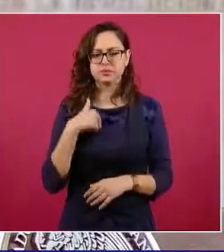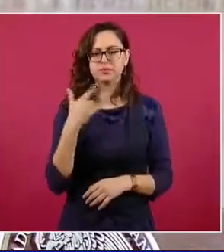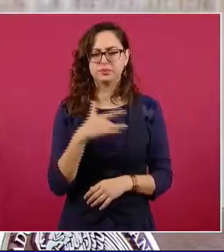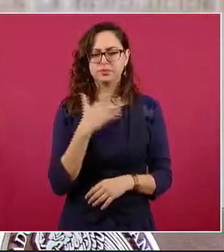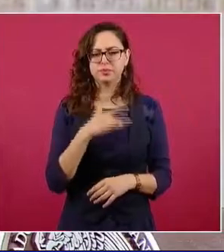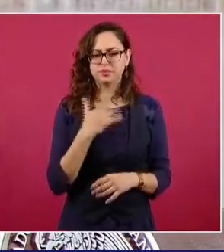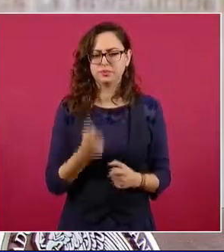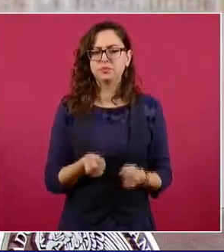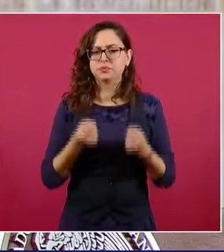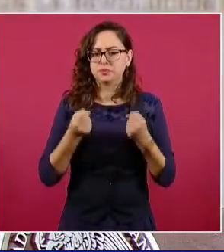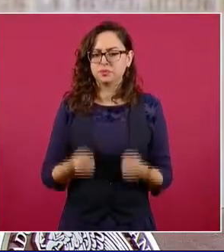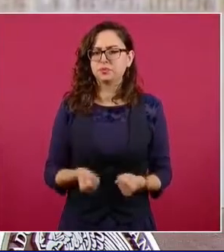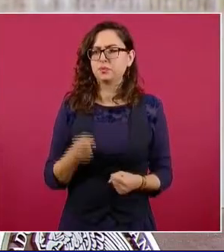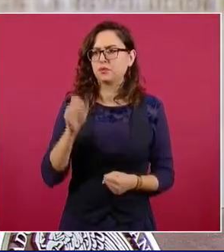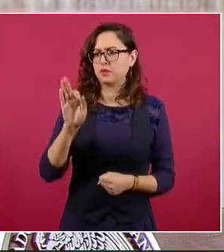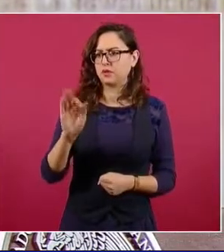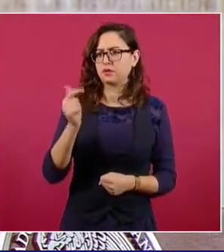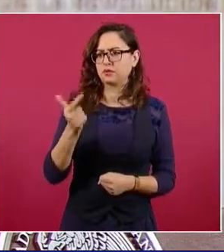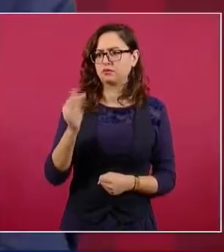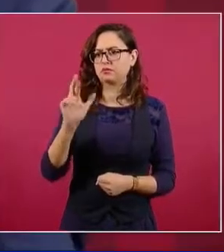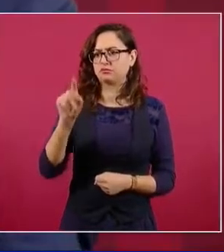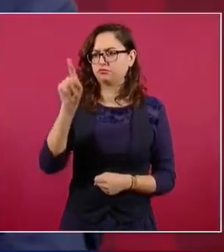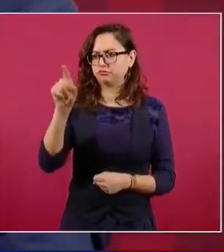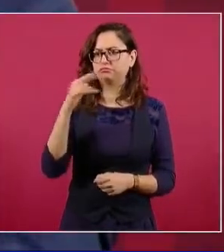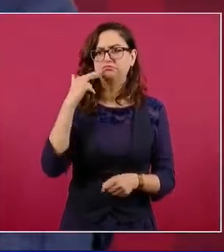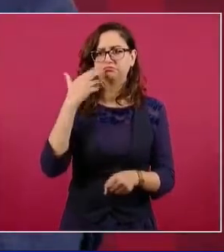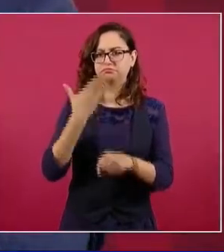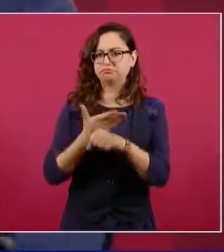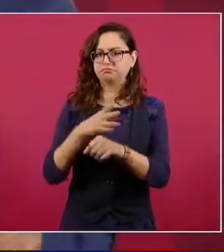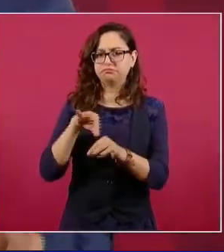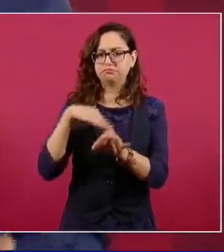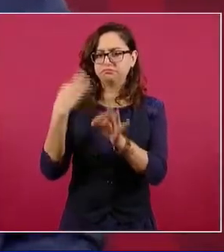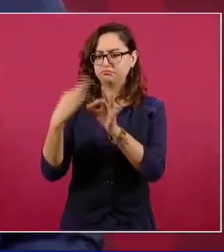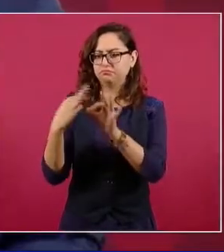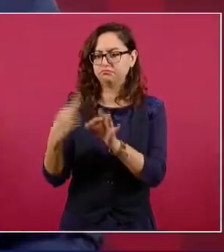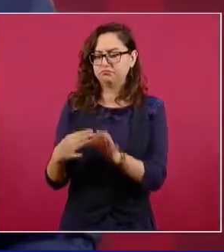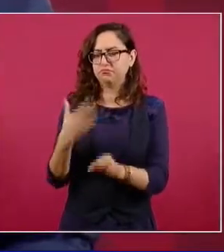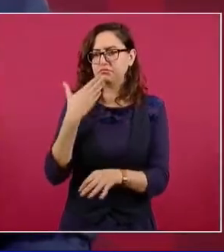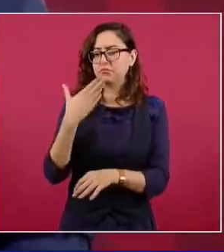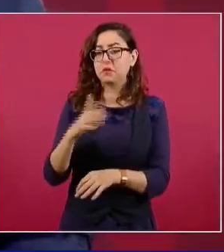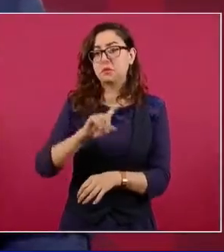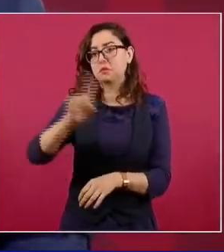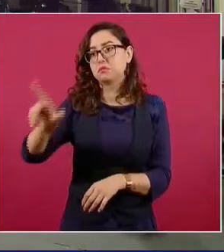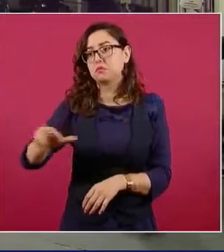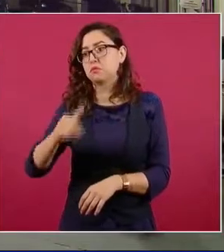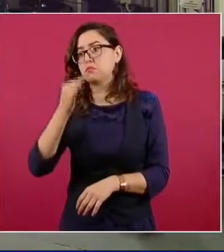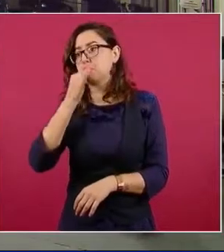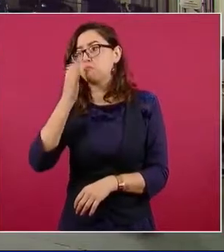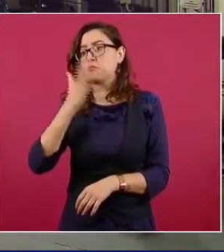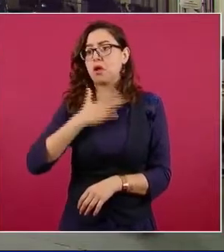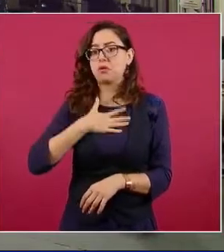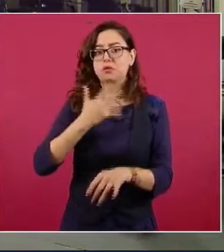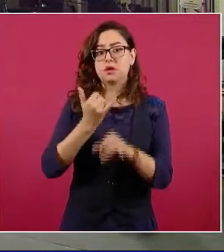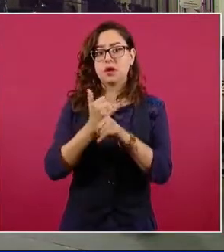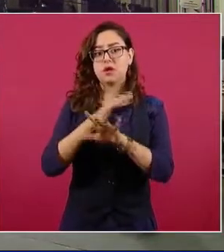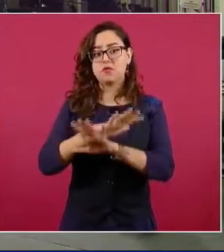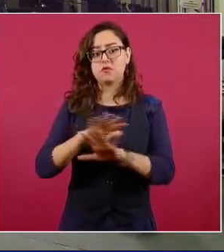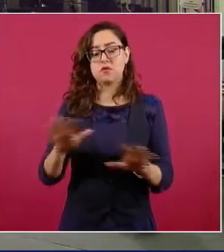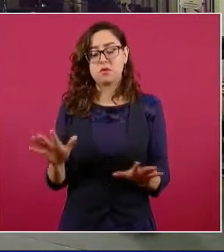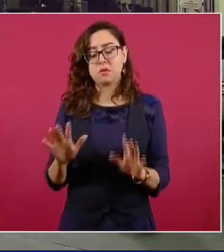bien y que en su momento nos van a informar sobre el